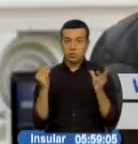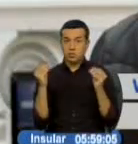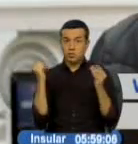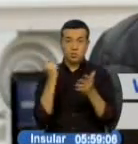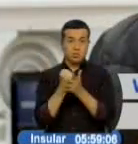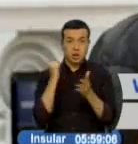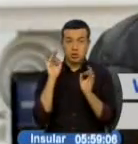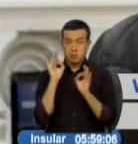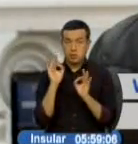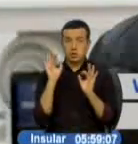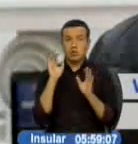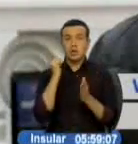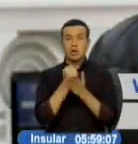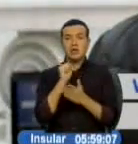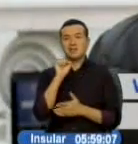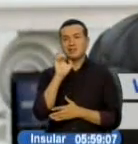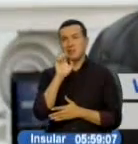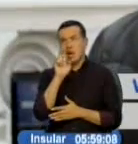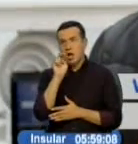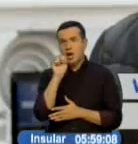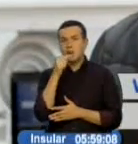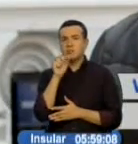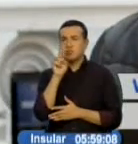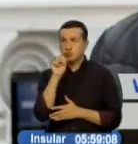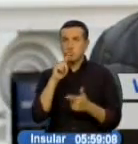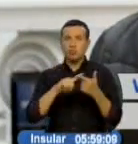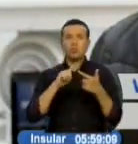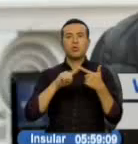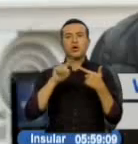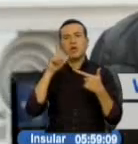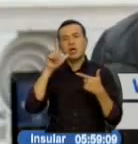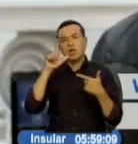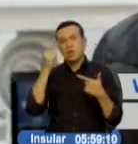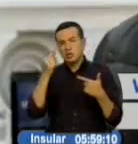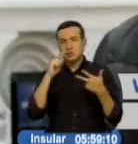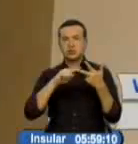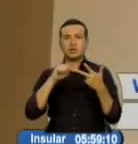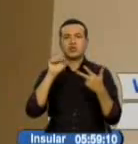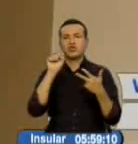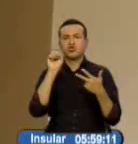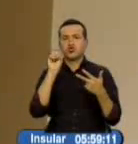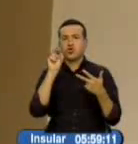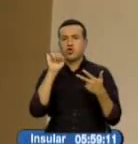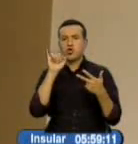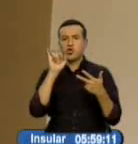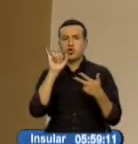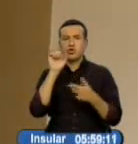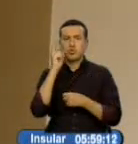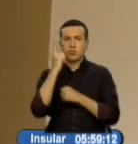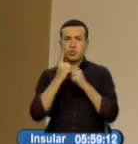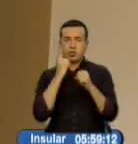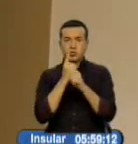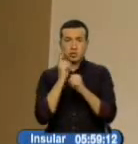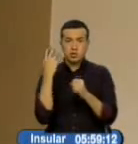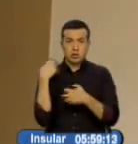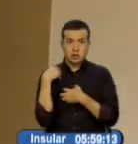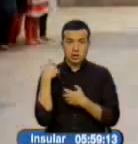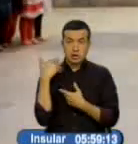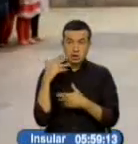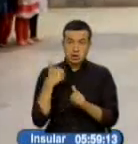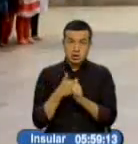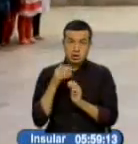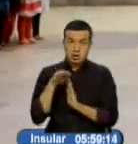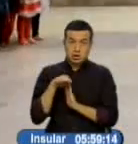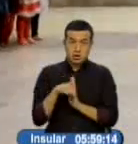de televisiones, tenemos en Samsung, LG, Sony, y marcas que nosotros ofrecemos un año de garantía. Sin embargo, a pocas horas que termine este